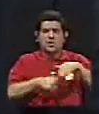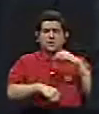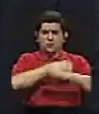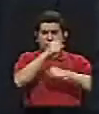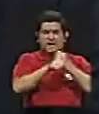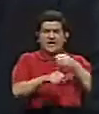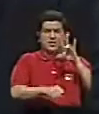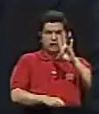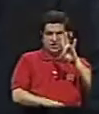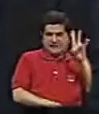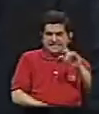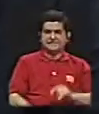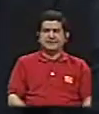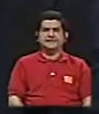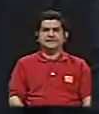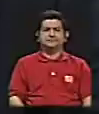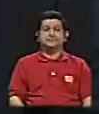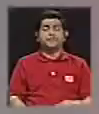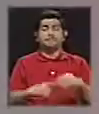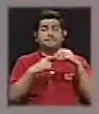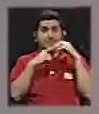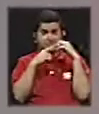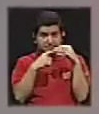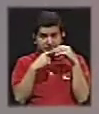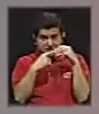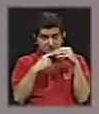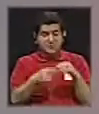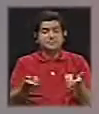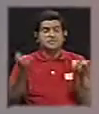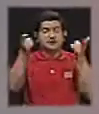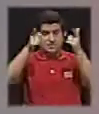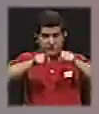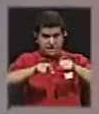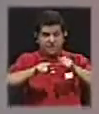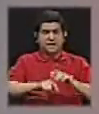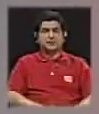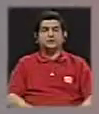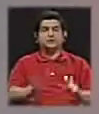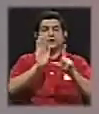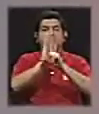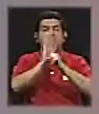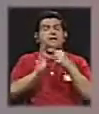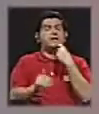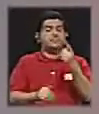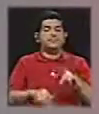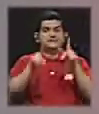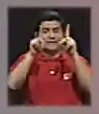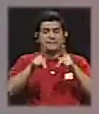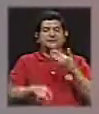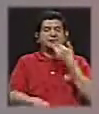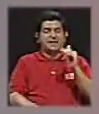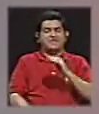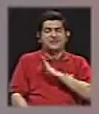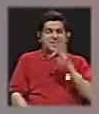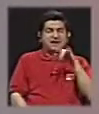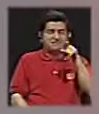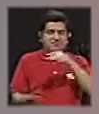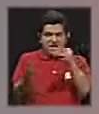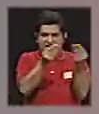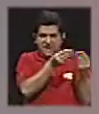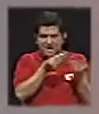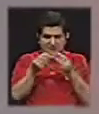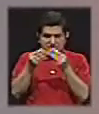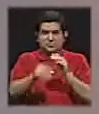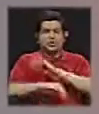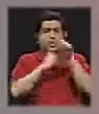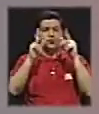77? No, principalmente en este caso, la ley señala que habitante de mala fe dentro del territorio